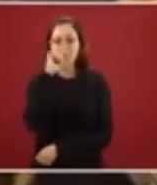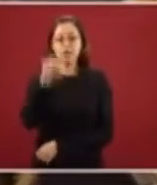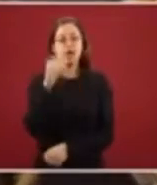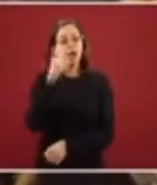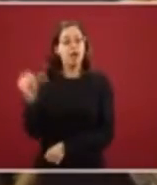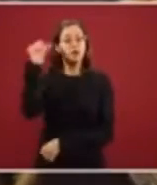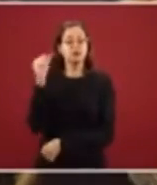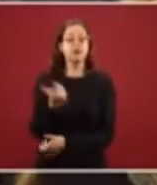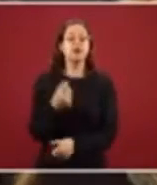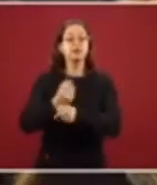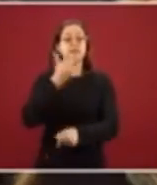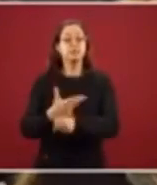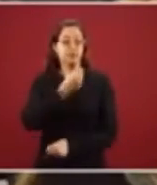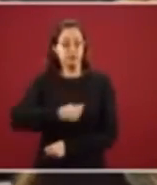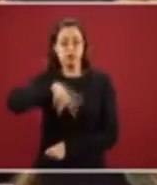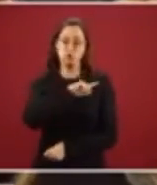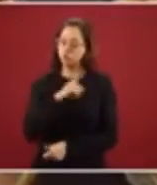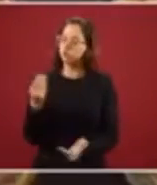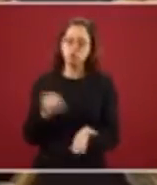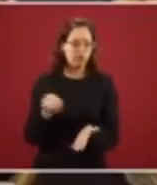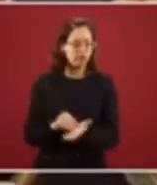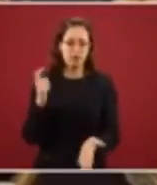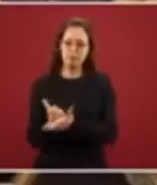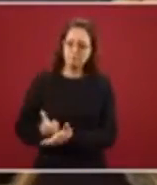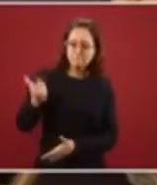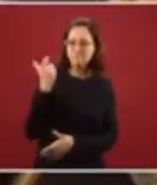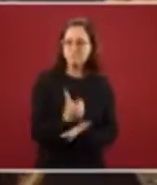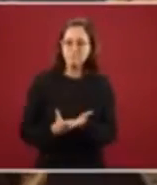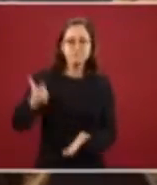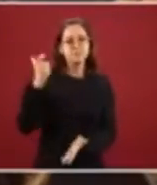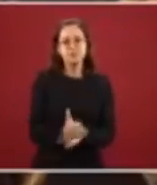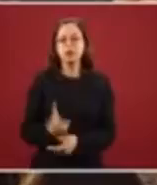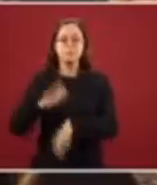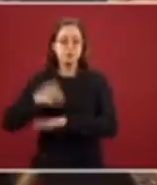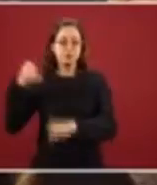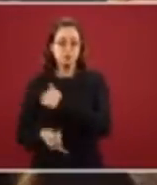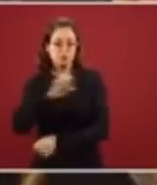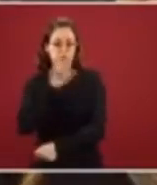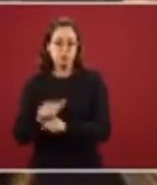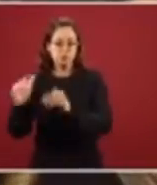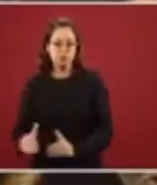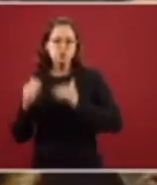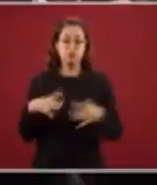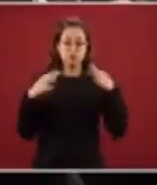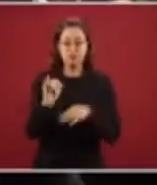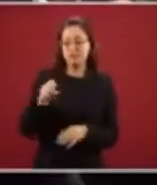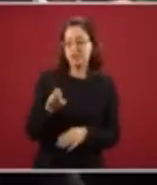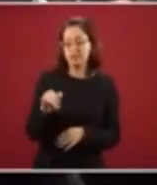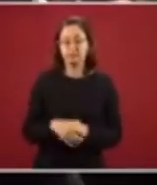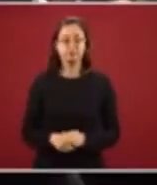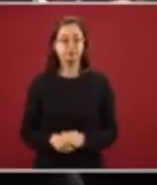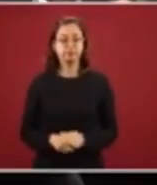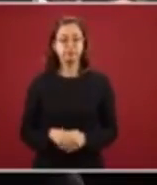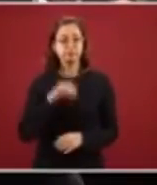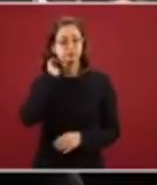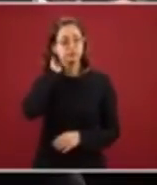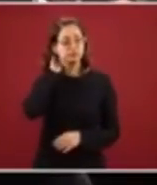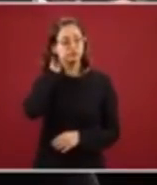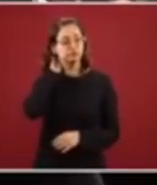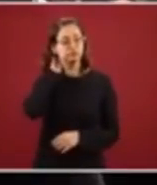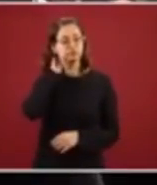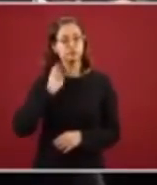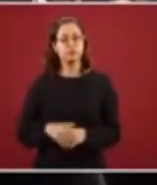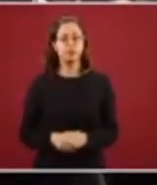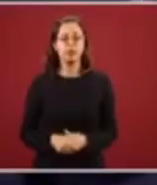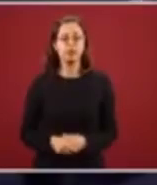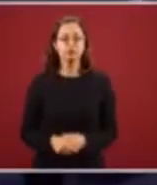ayer la Secretaría de Salud, que afirma que se seguirán cobrando cuotas de recuperación para los servicios de alta especialidad. ¿Cuál es su opinión al respecto? Tenemos que ir resolviendo lo